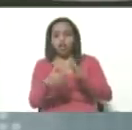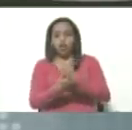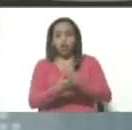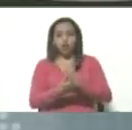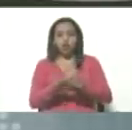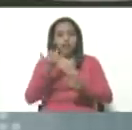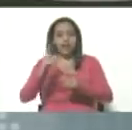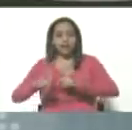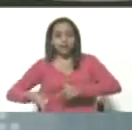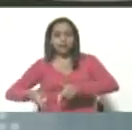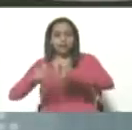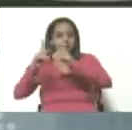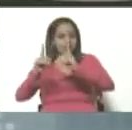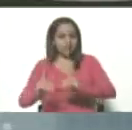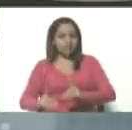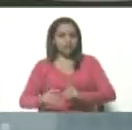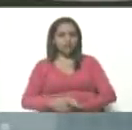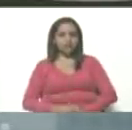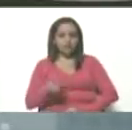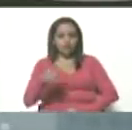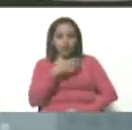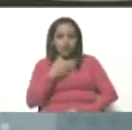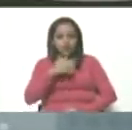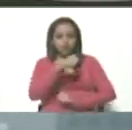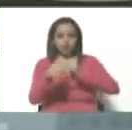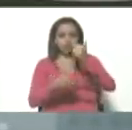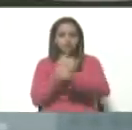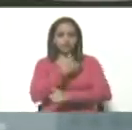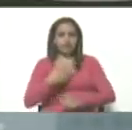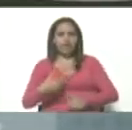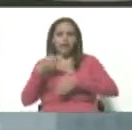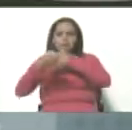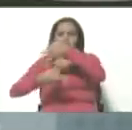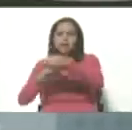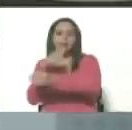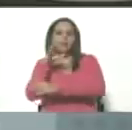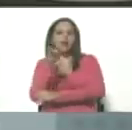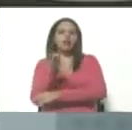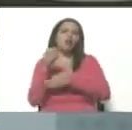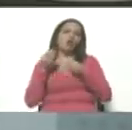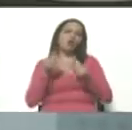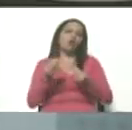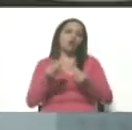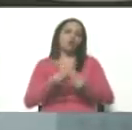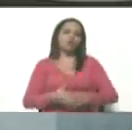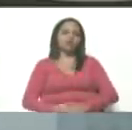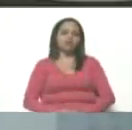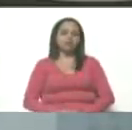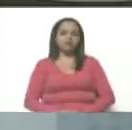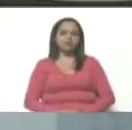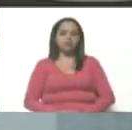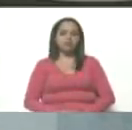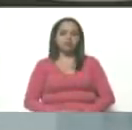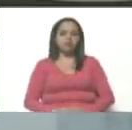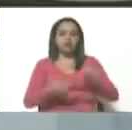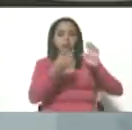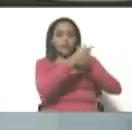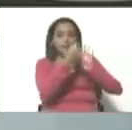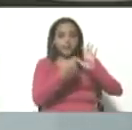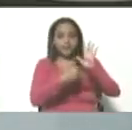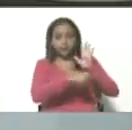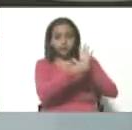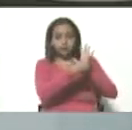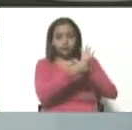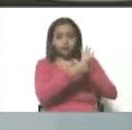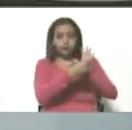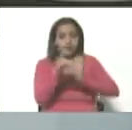que hemos decidido. Yo quisiera que la vicepresidenta le explicara al país en el mapa, con el mapa en la